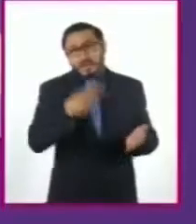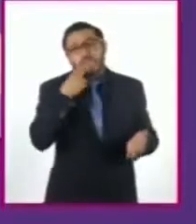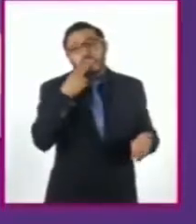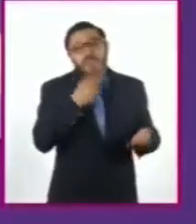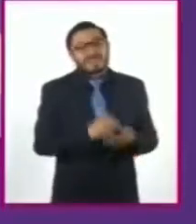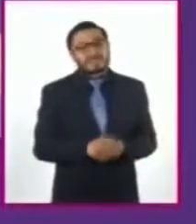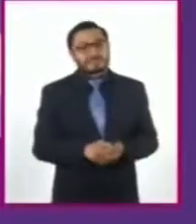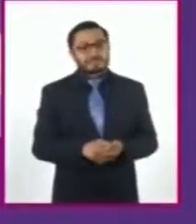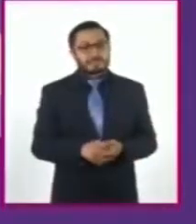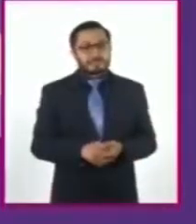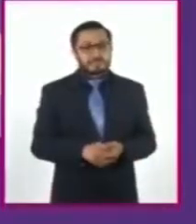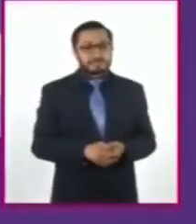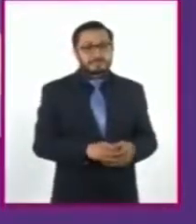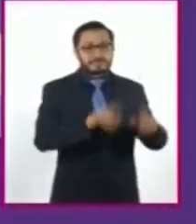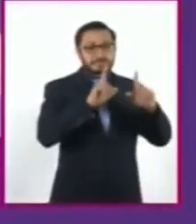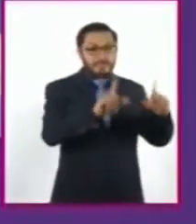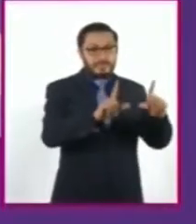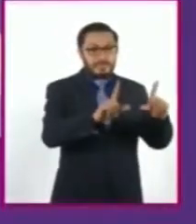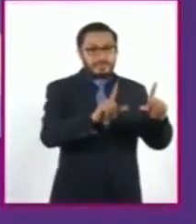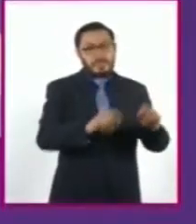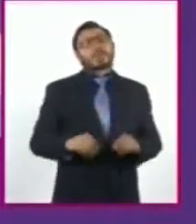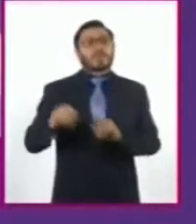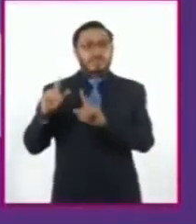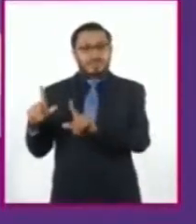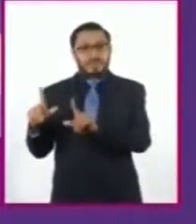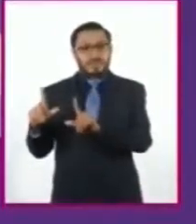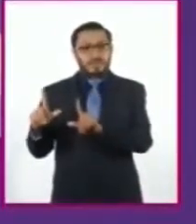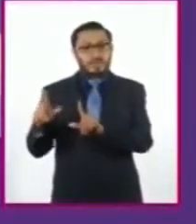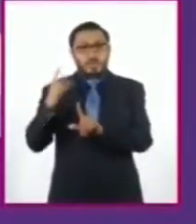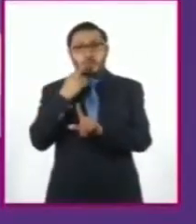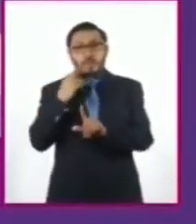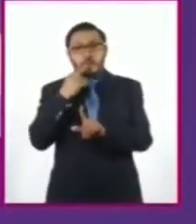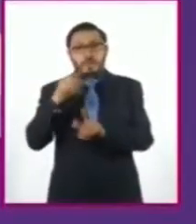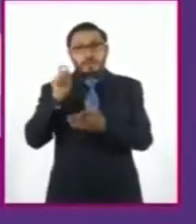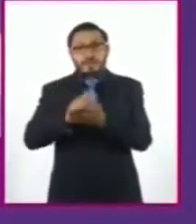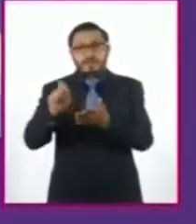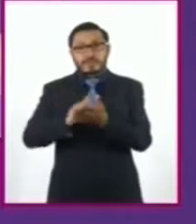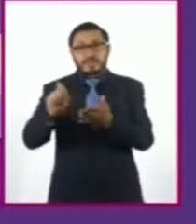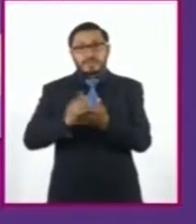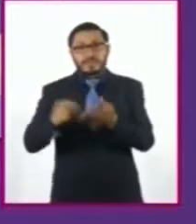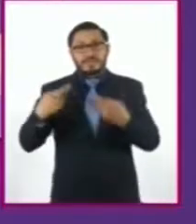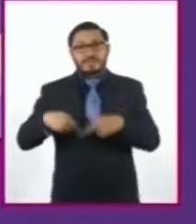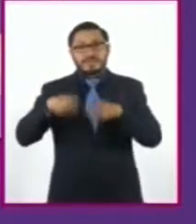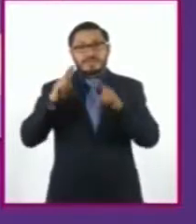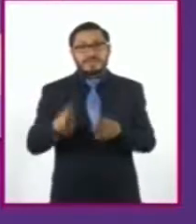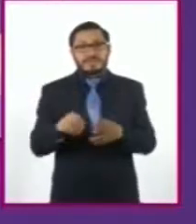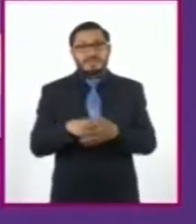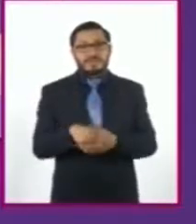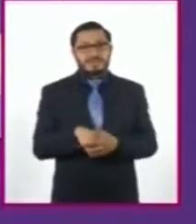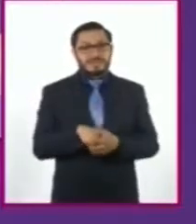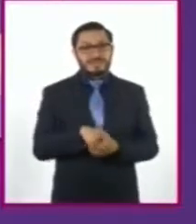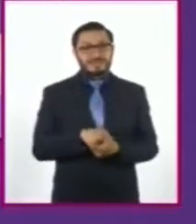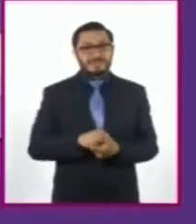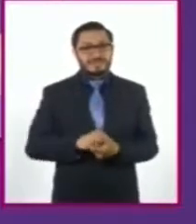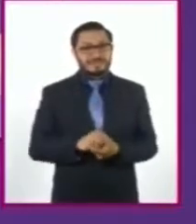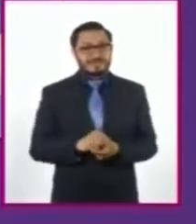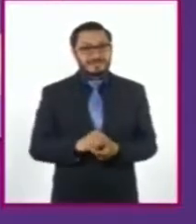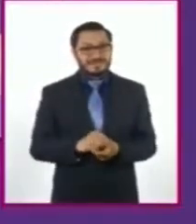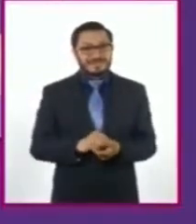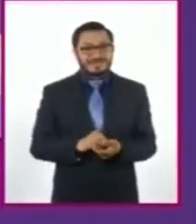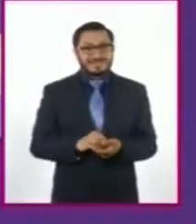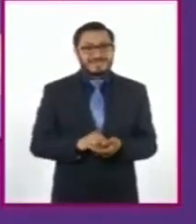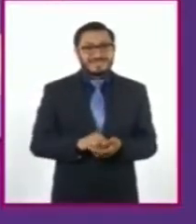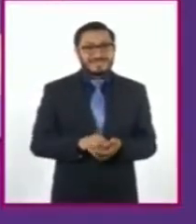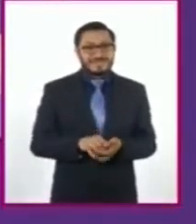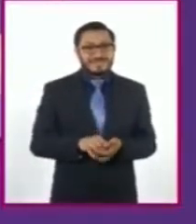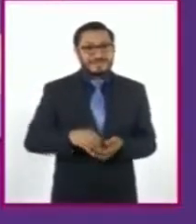el rectángulo rojo, escriban o representen mediante dibujos o ilustraciones un pensamiento